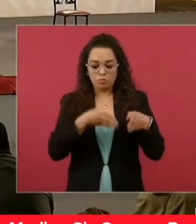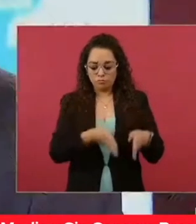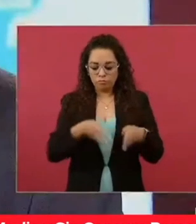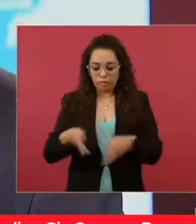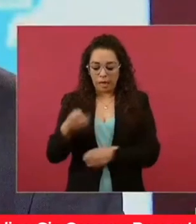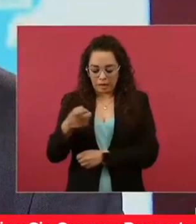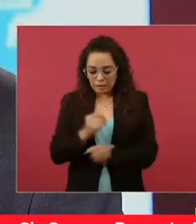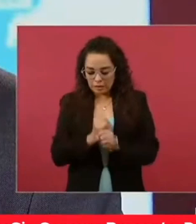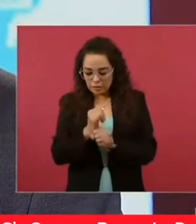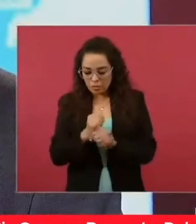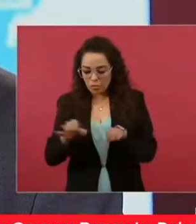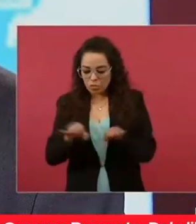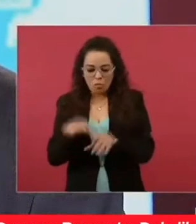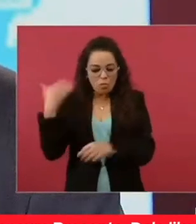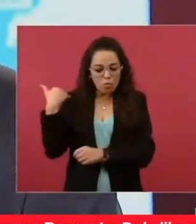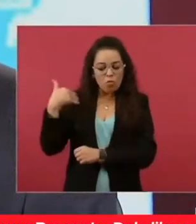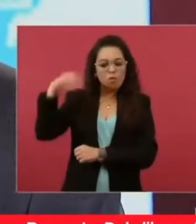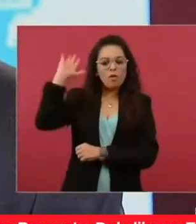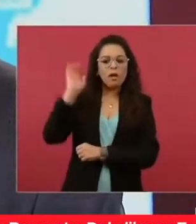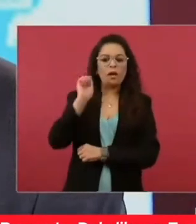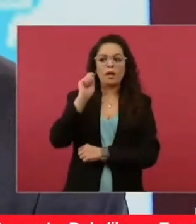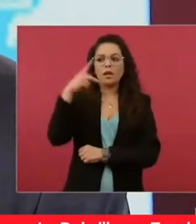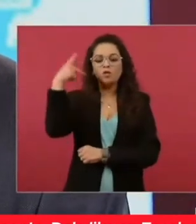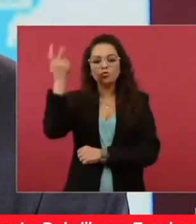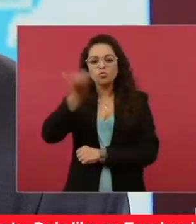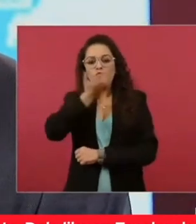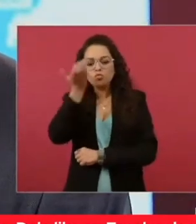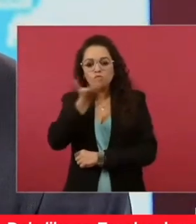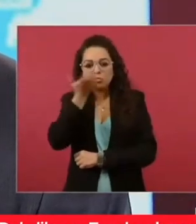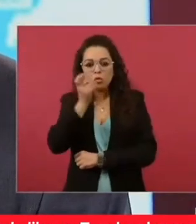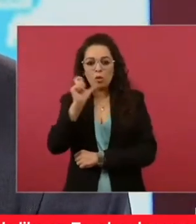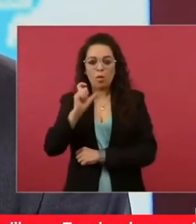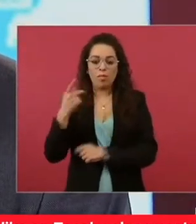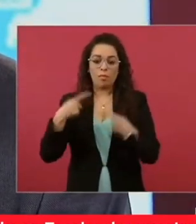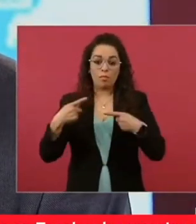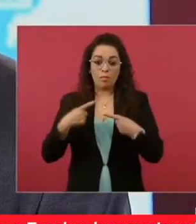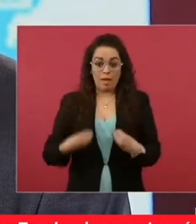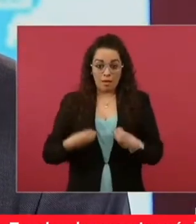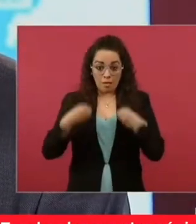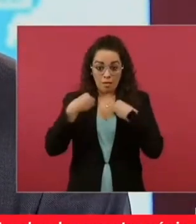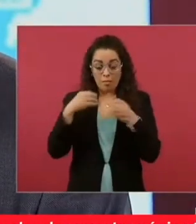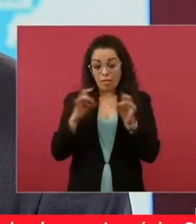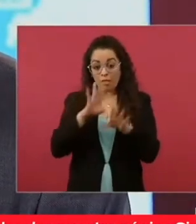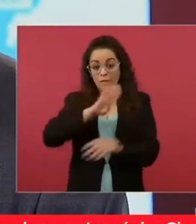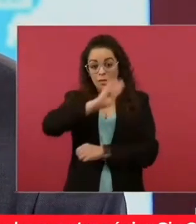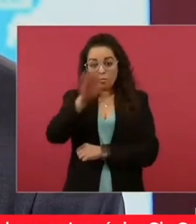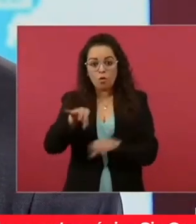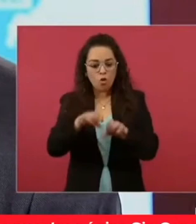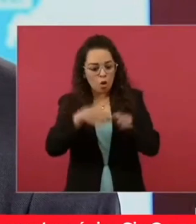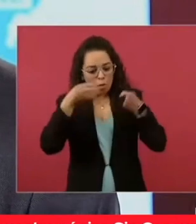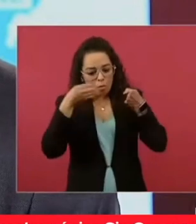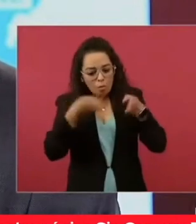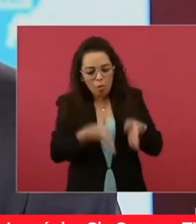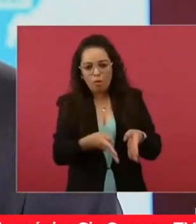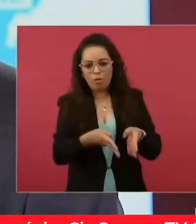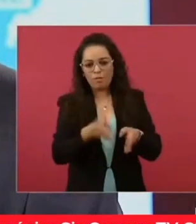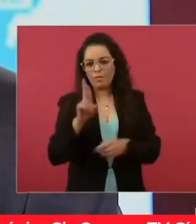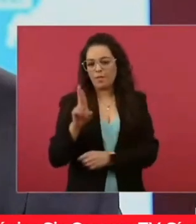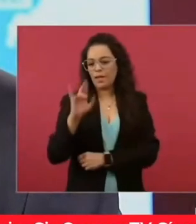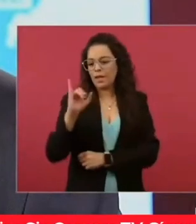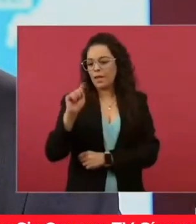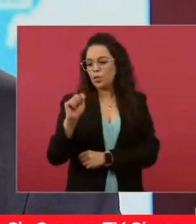las concepciones de la vida de la muerte de los rituales funerarios y mil trescientos cuarenta rasgos naturales asociados